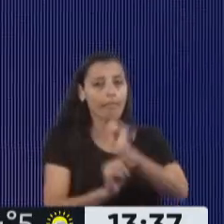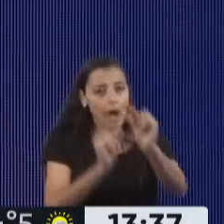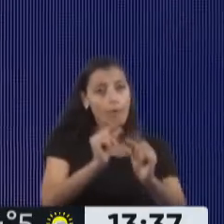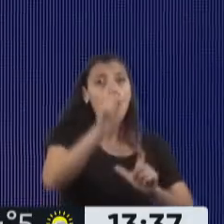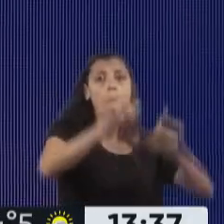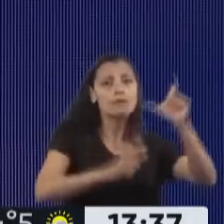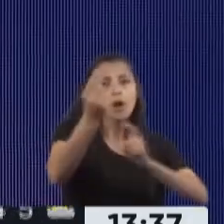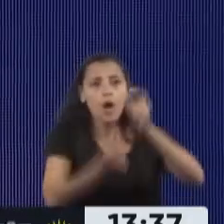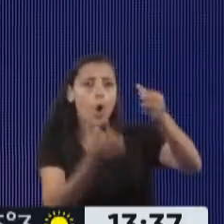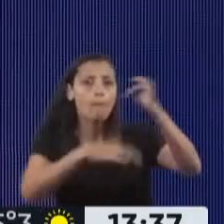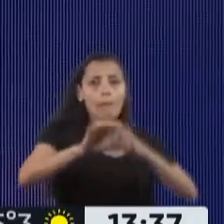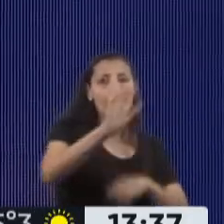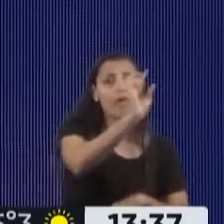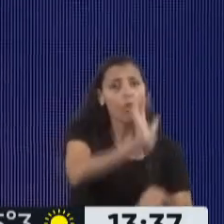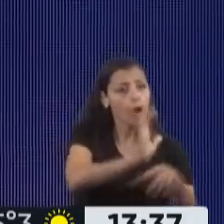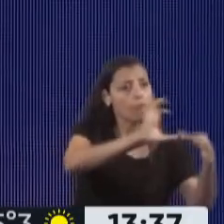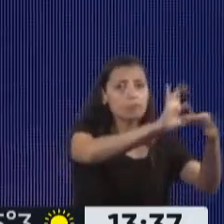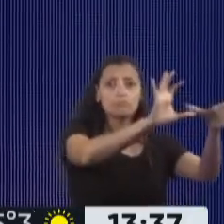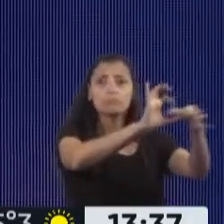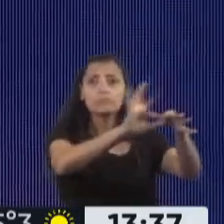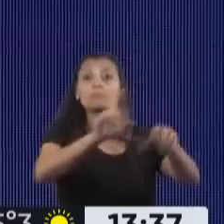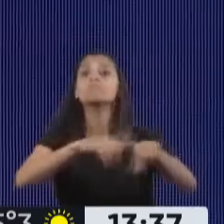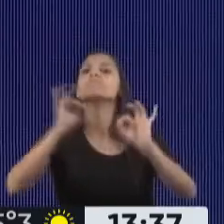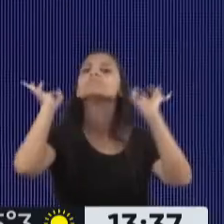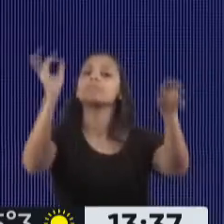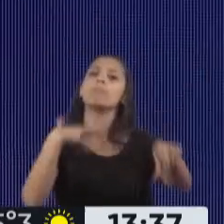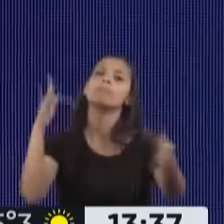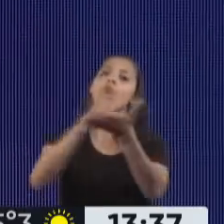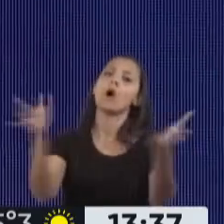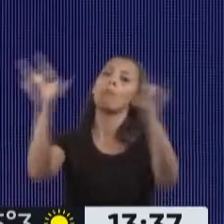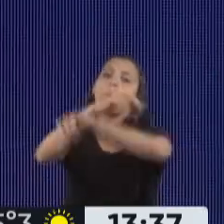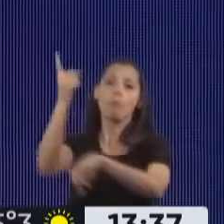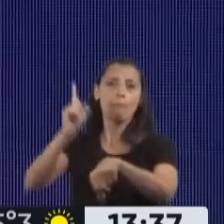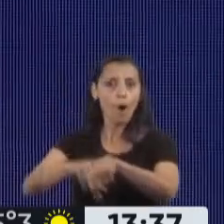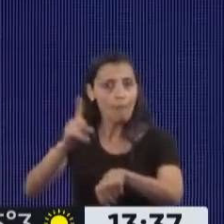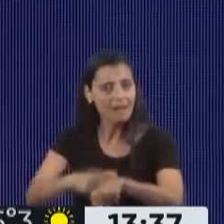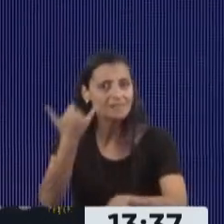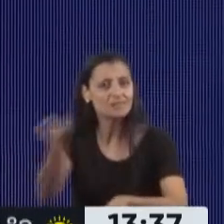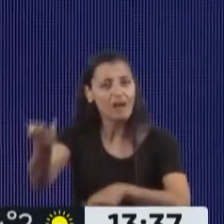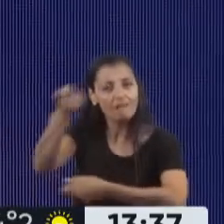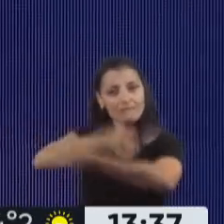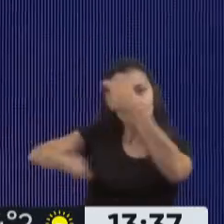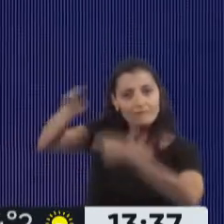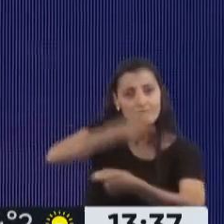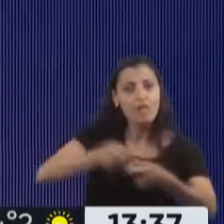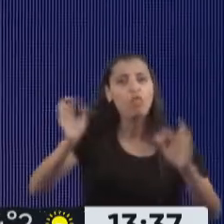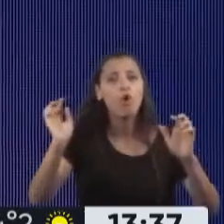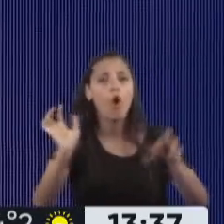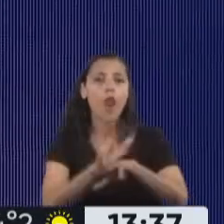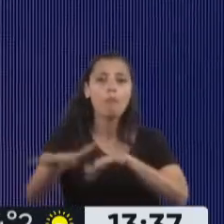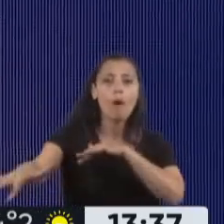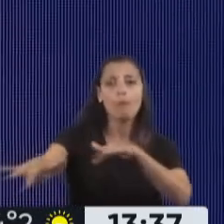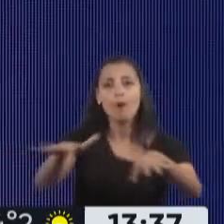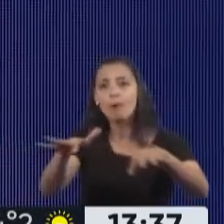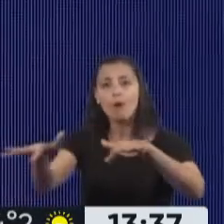en dólares libremente, va a haber un momento que va a ser muy grande toda la operatoria en dólares